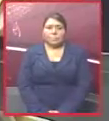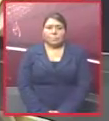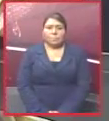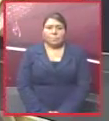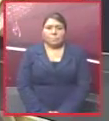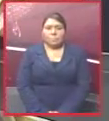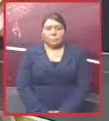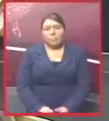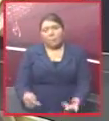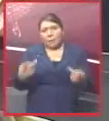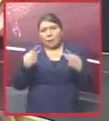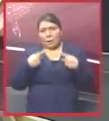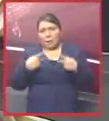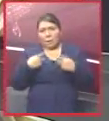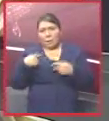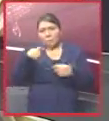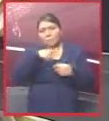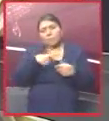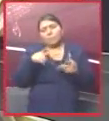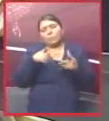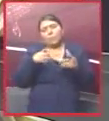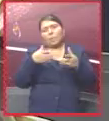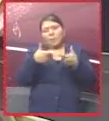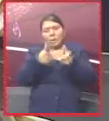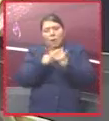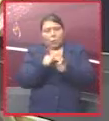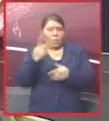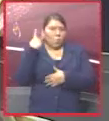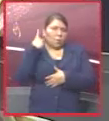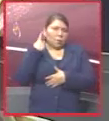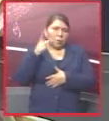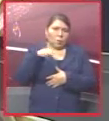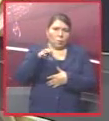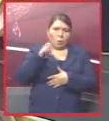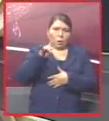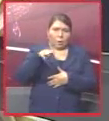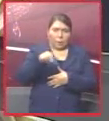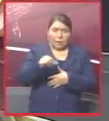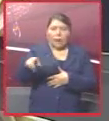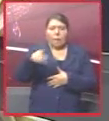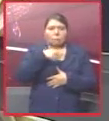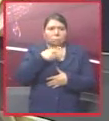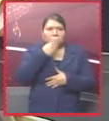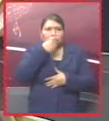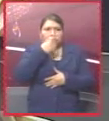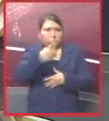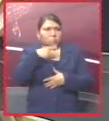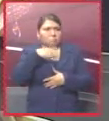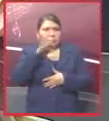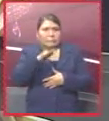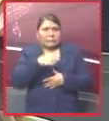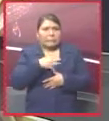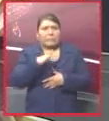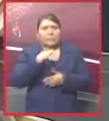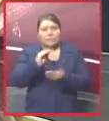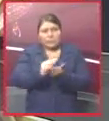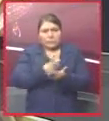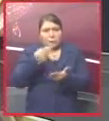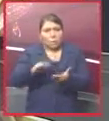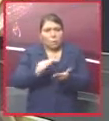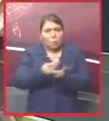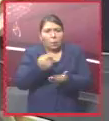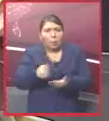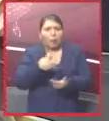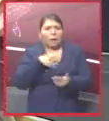Los legisladores del grupo parlamentario de Morena hablaron sobre el elevado costo que recientemente ha tenido el aguacate y sobre el bajo número